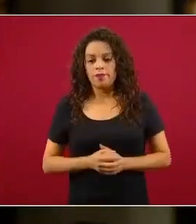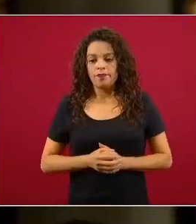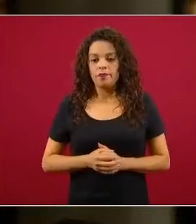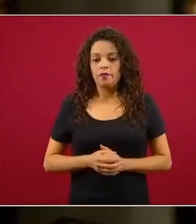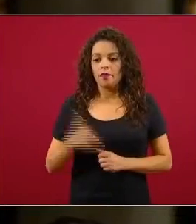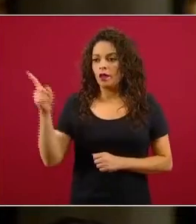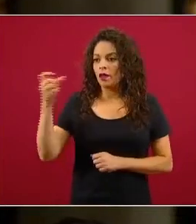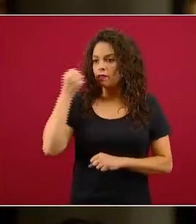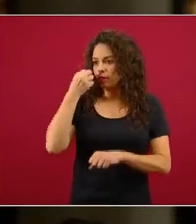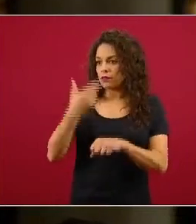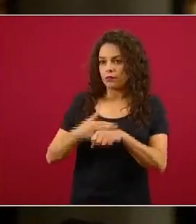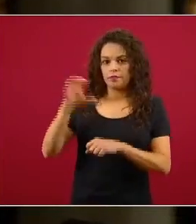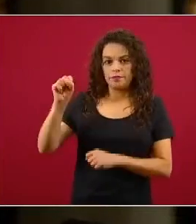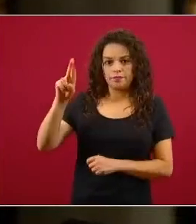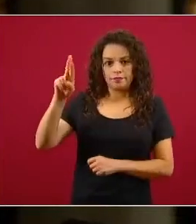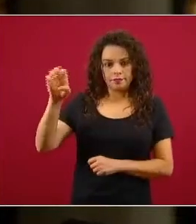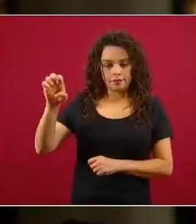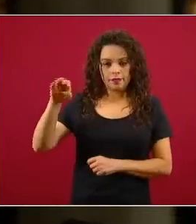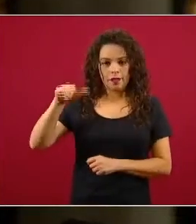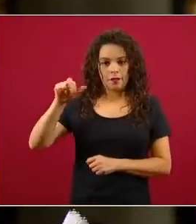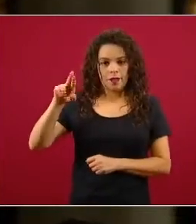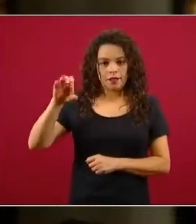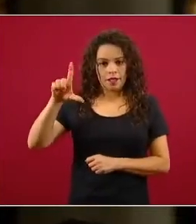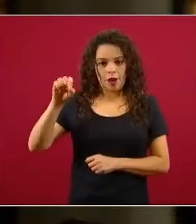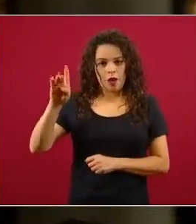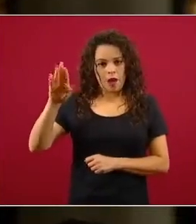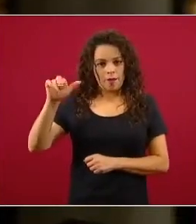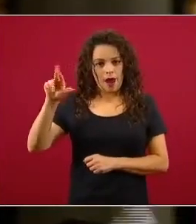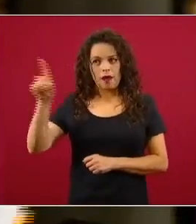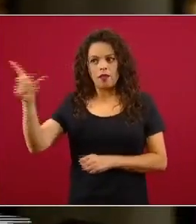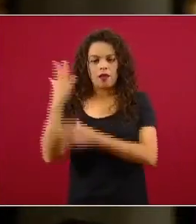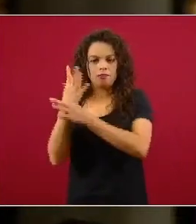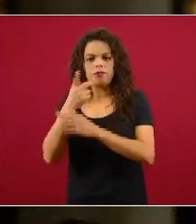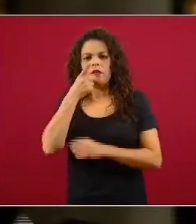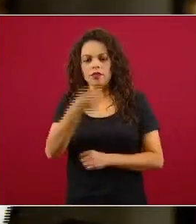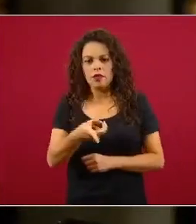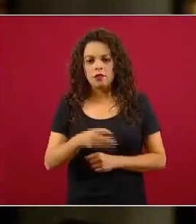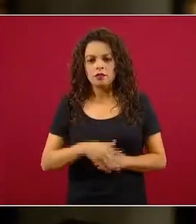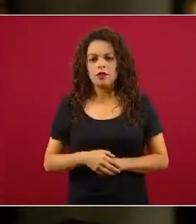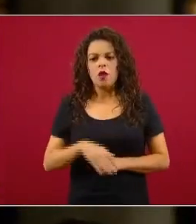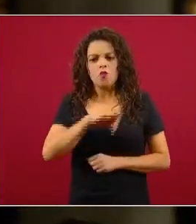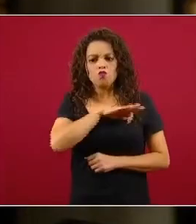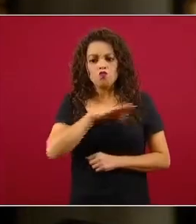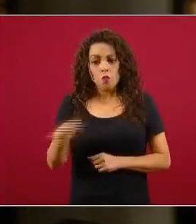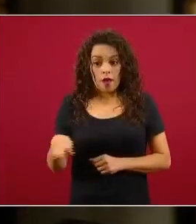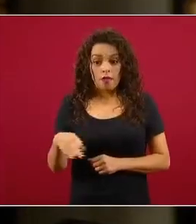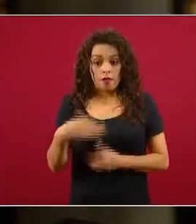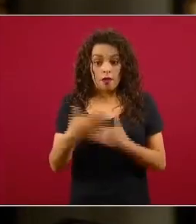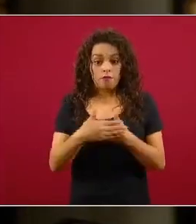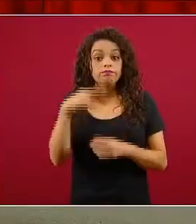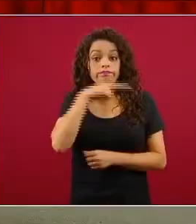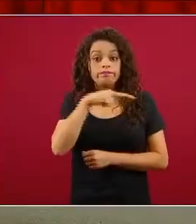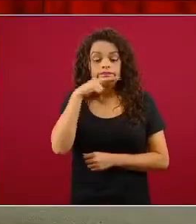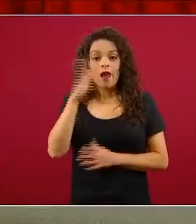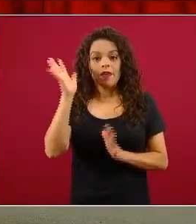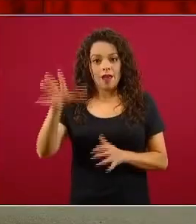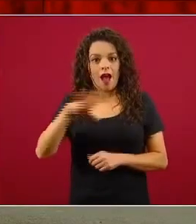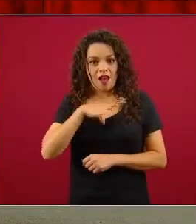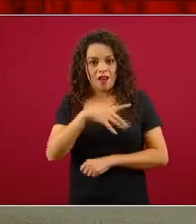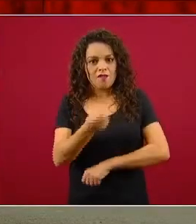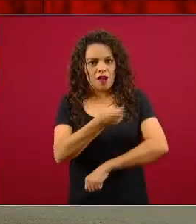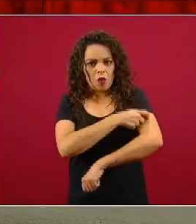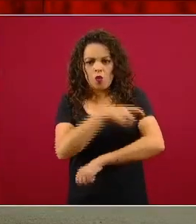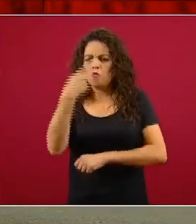Exteriores, Marcelo Ebrard, decía que puede ser hasta muy pronto que se pueda tener esa vacuna. ¿Cuál es su opinión?